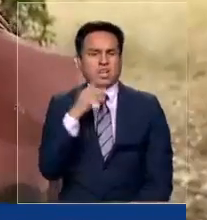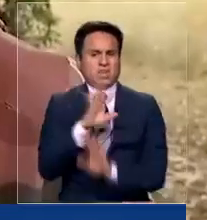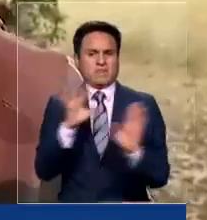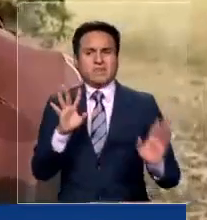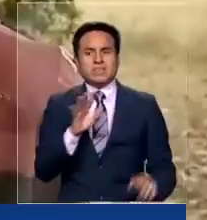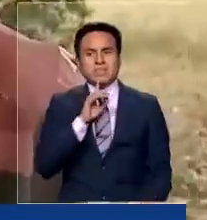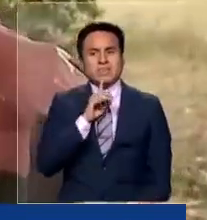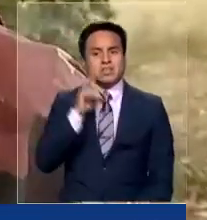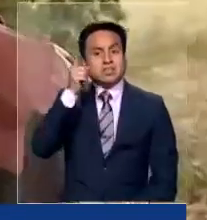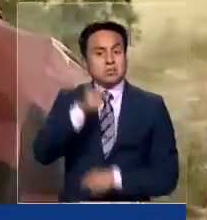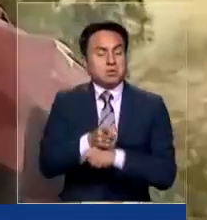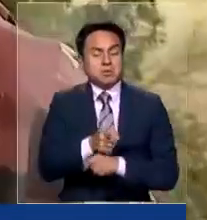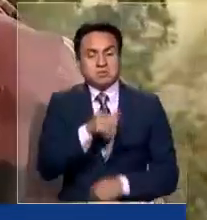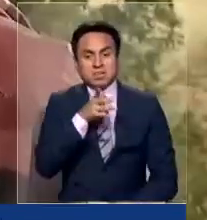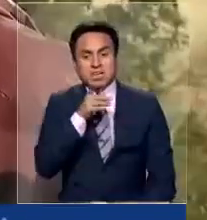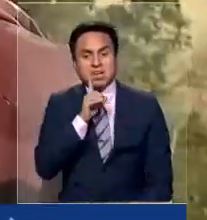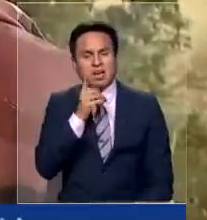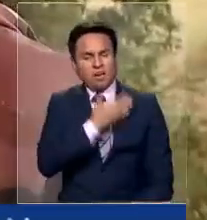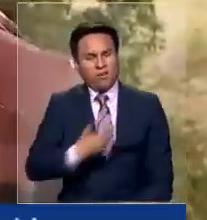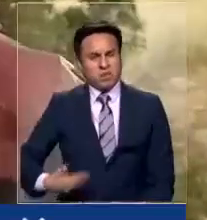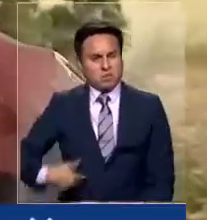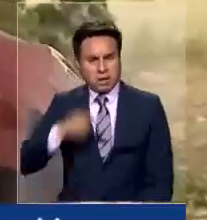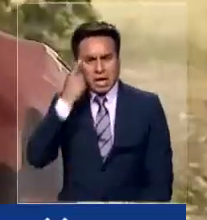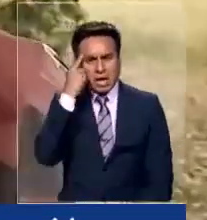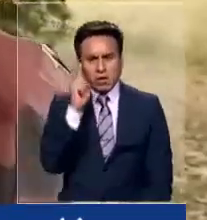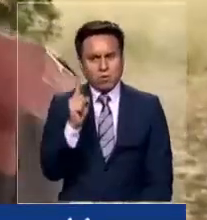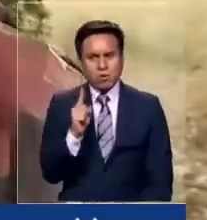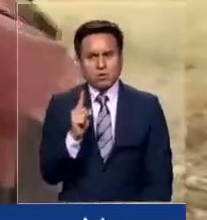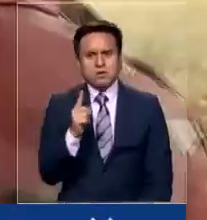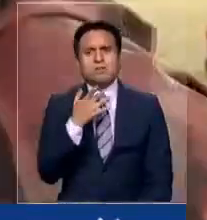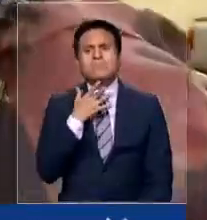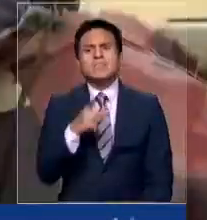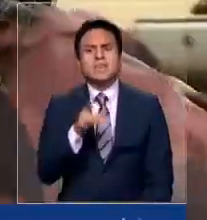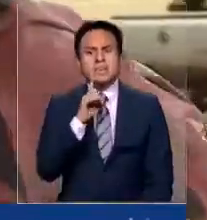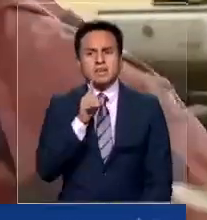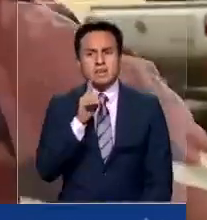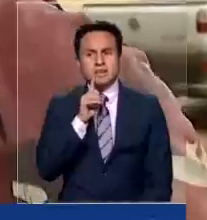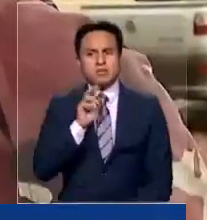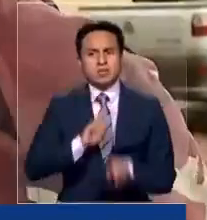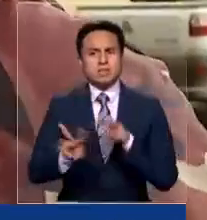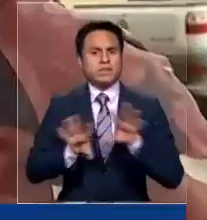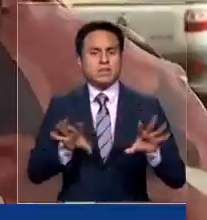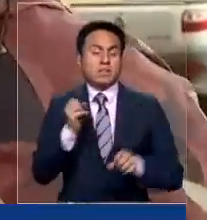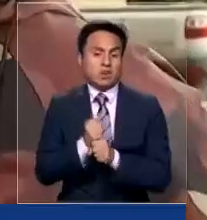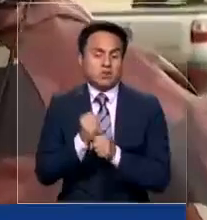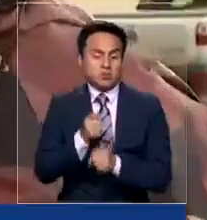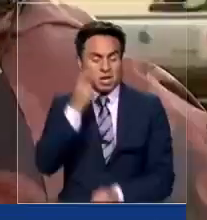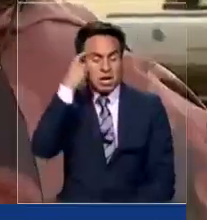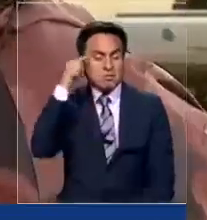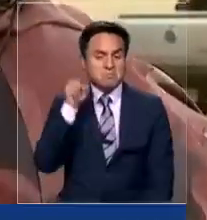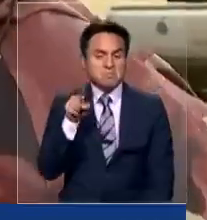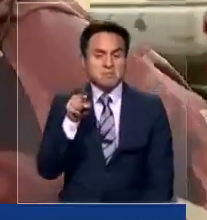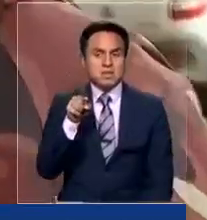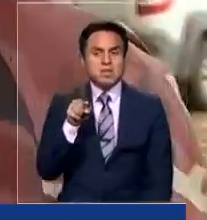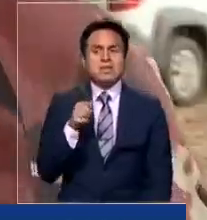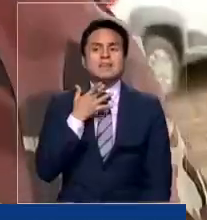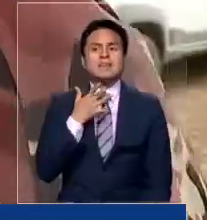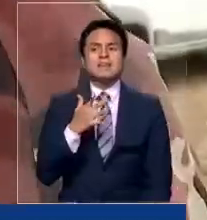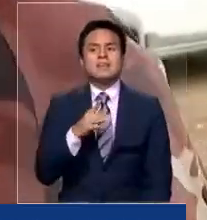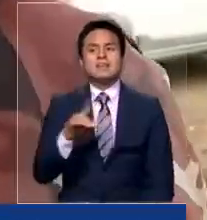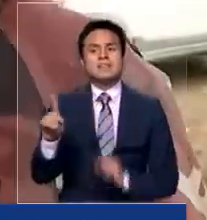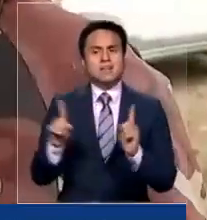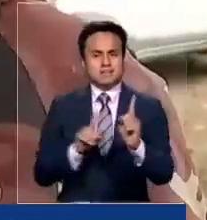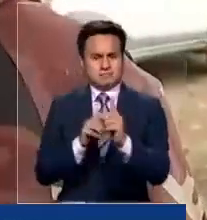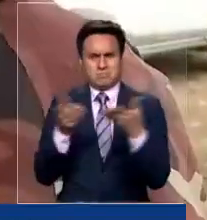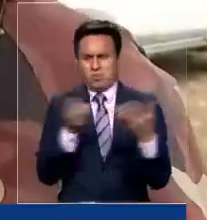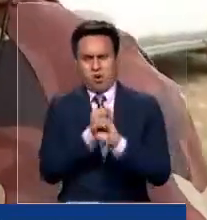esta orden del gobierno no creo de ser algo que no está haciendo bien la pega no el que está detrás pero